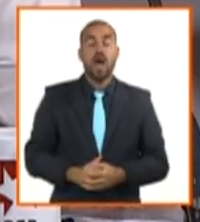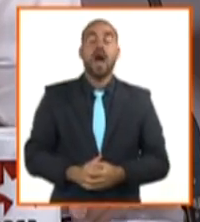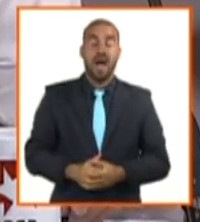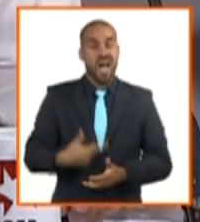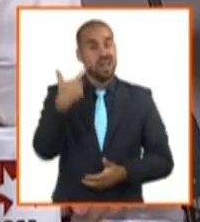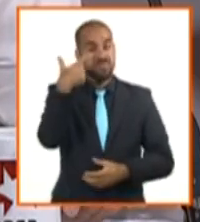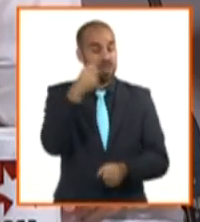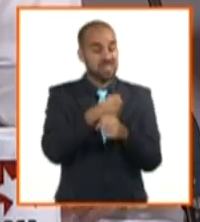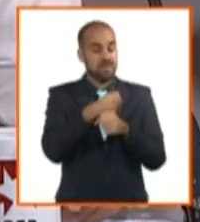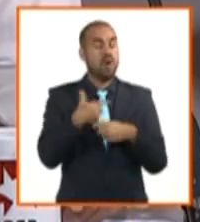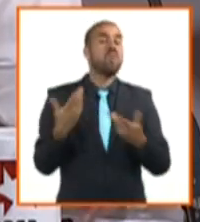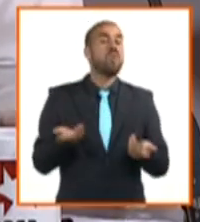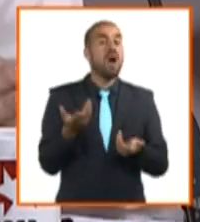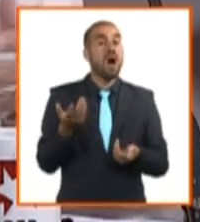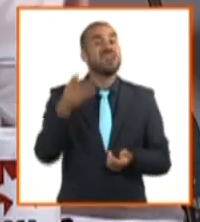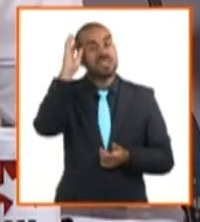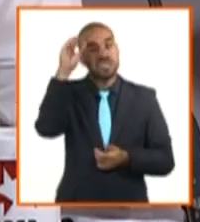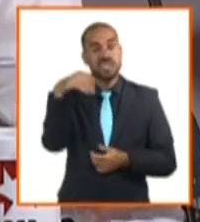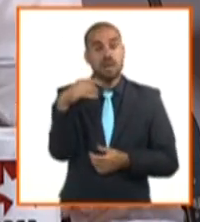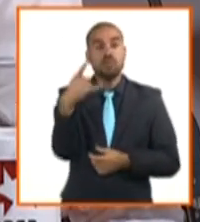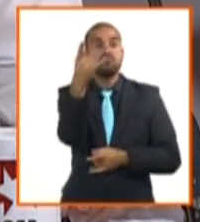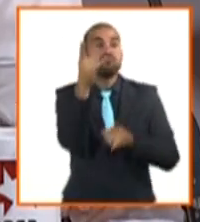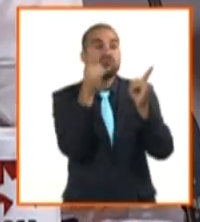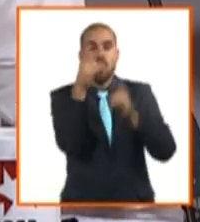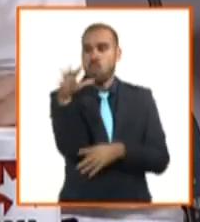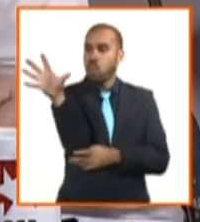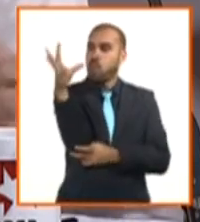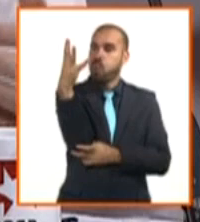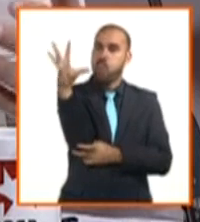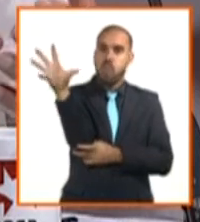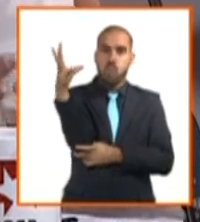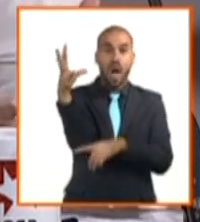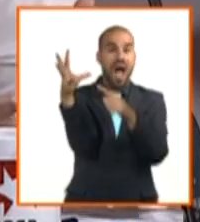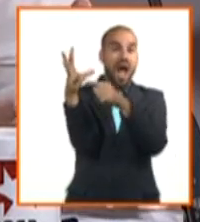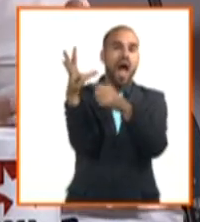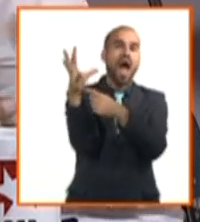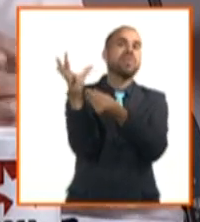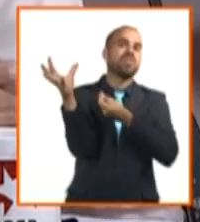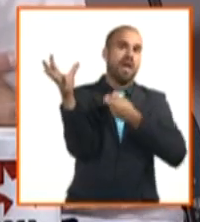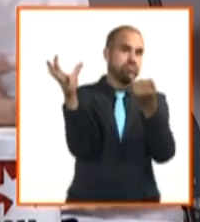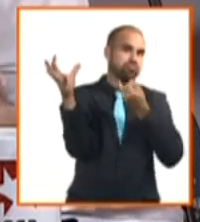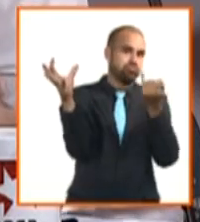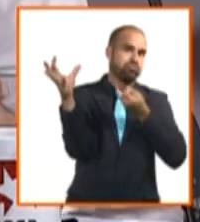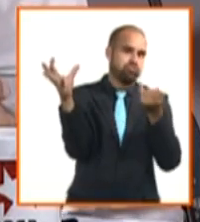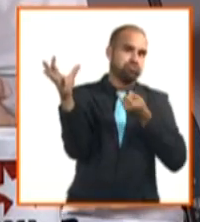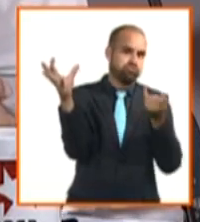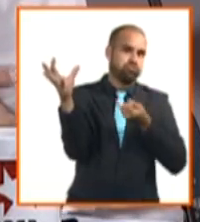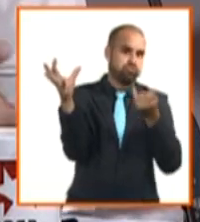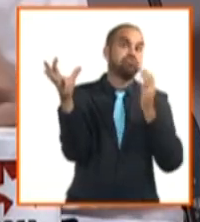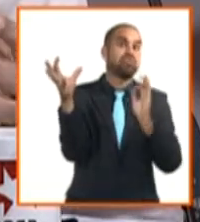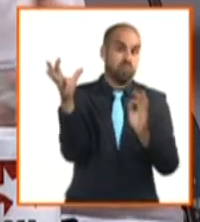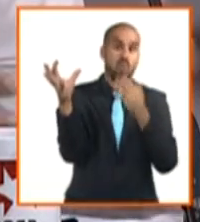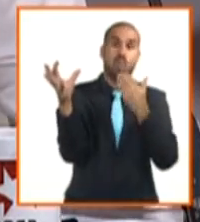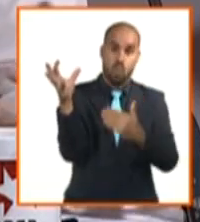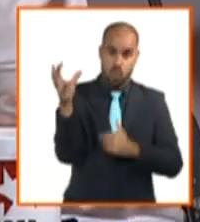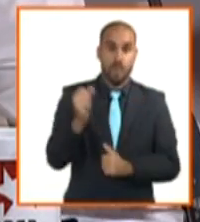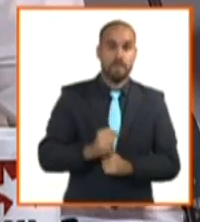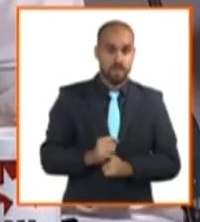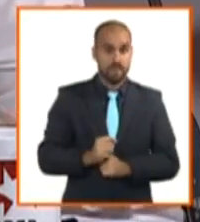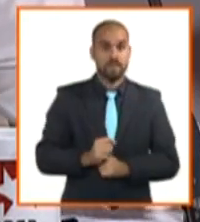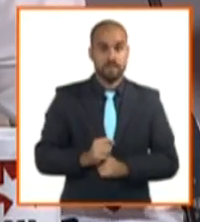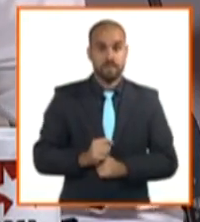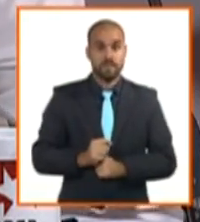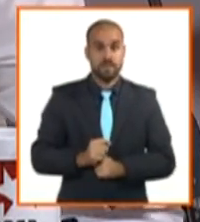yo quiero además aprovechar y reconocer a toda la labor la valiosa información que han tributado a nuestras estaciones meteorológicas todos estos